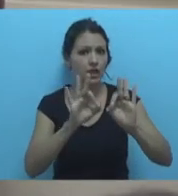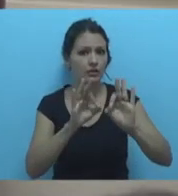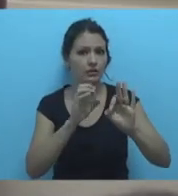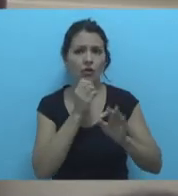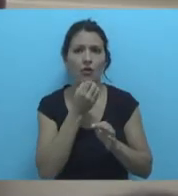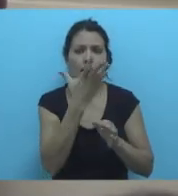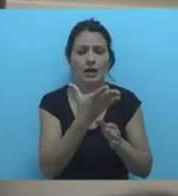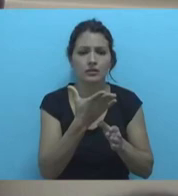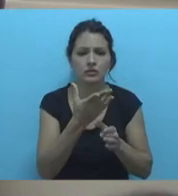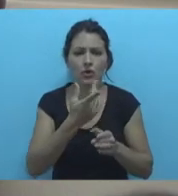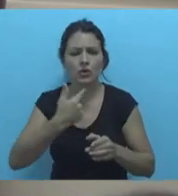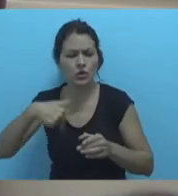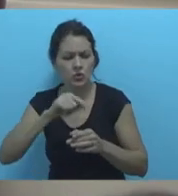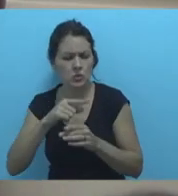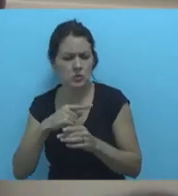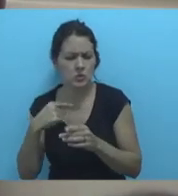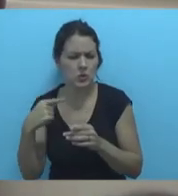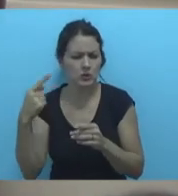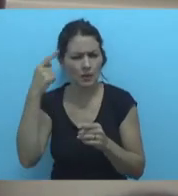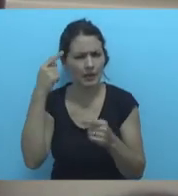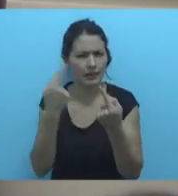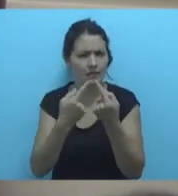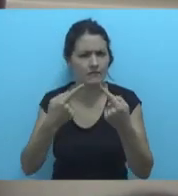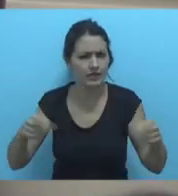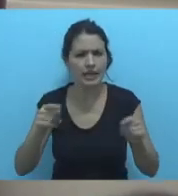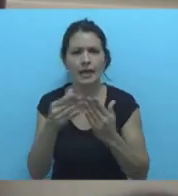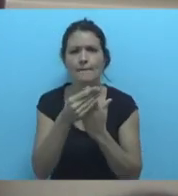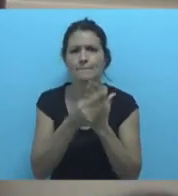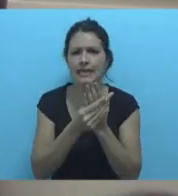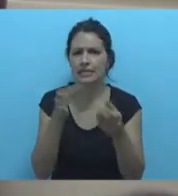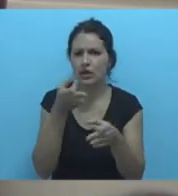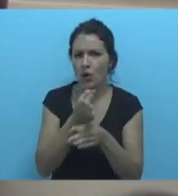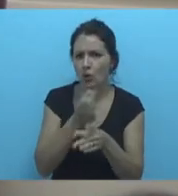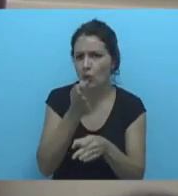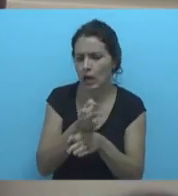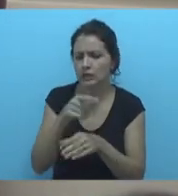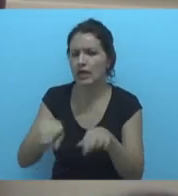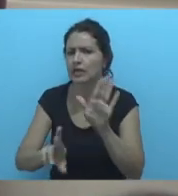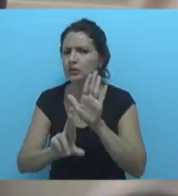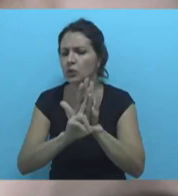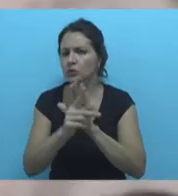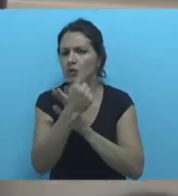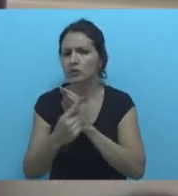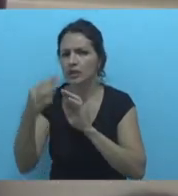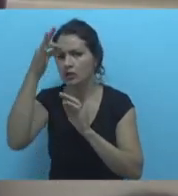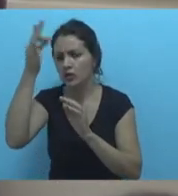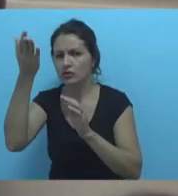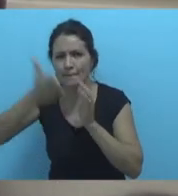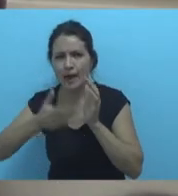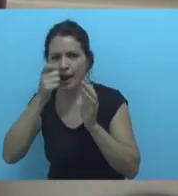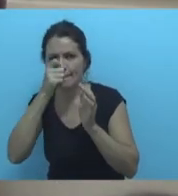manifestando la disconformidad con la resolución 112/21 del Ministerio de Educación respecto a lo que entiendo,